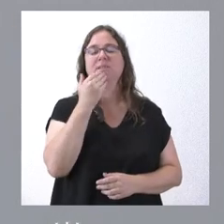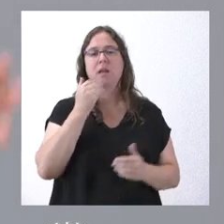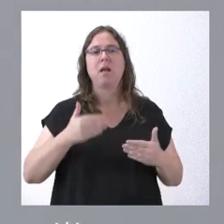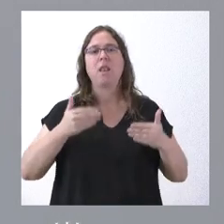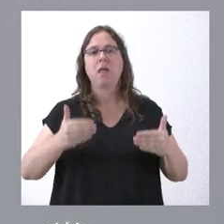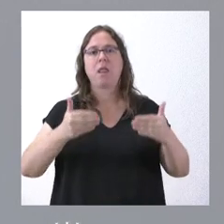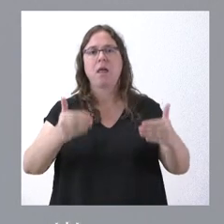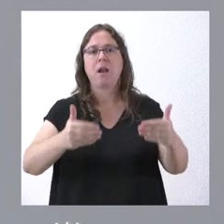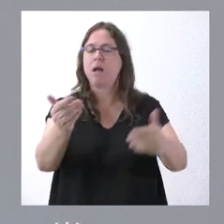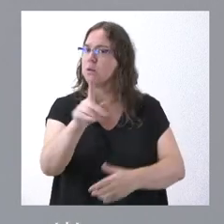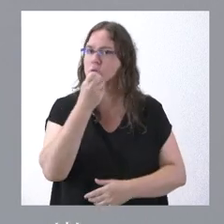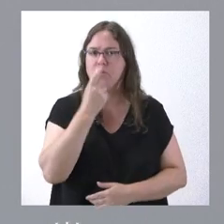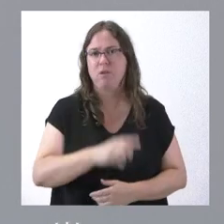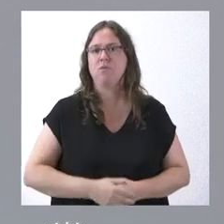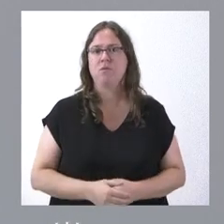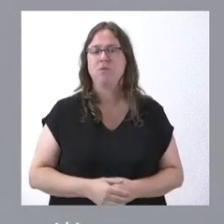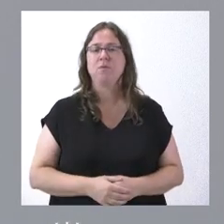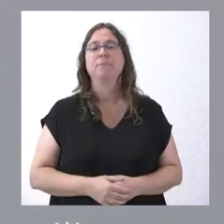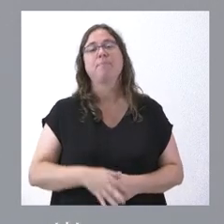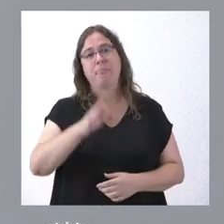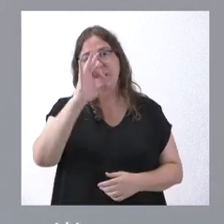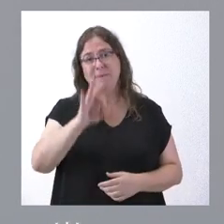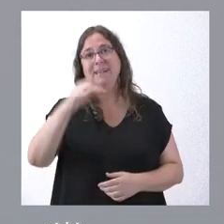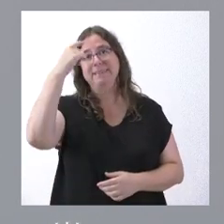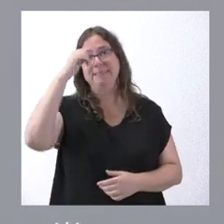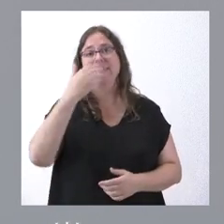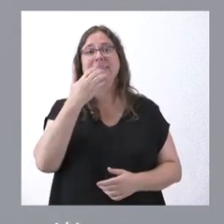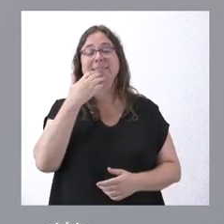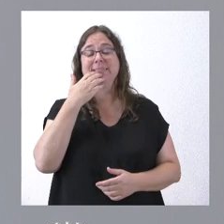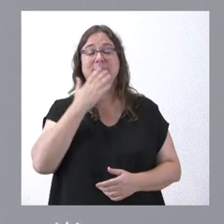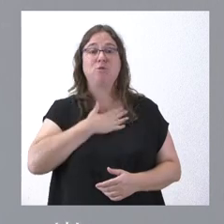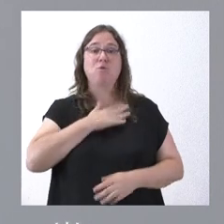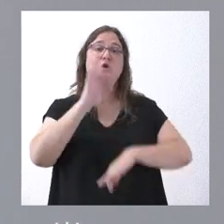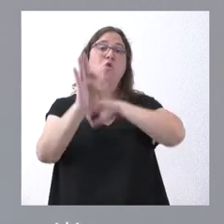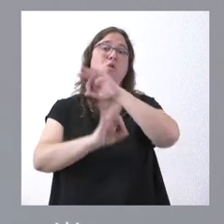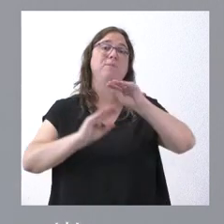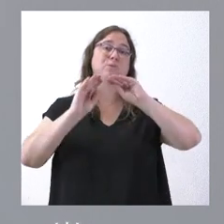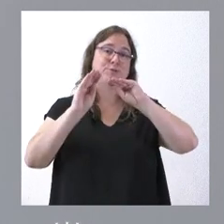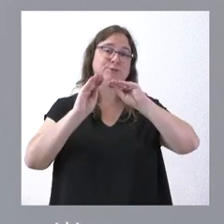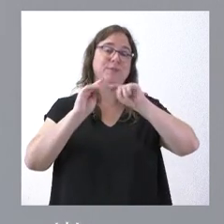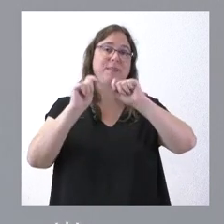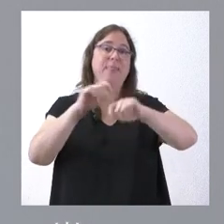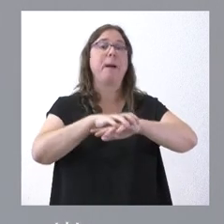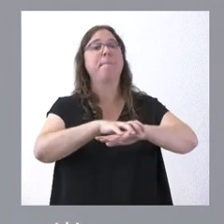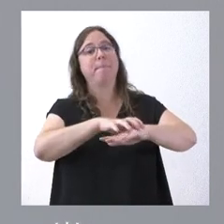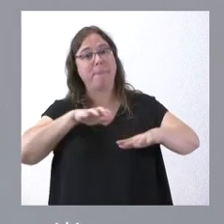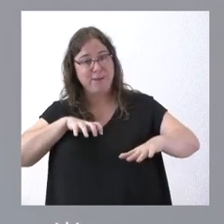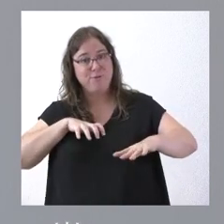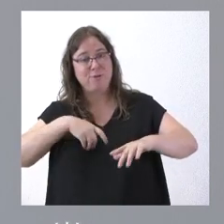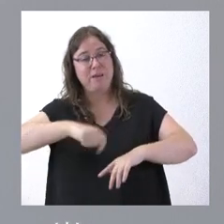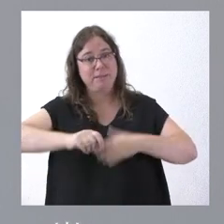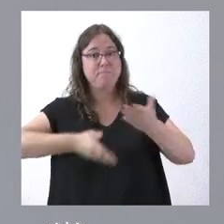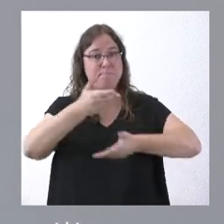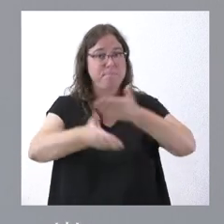la convocatoria de esa conferencia de presidentes. Es verdad que el propio reglamento del funcionamiento ampara a la mayoría de los presidentes a solicitar